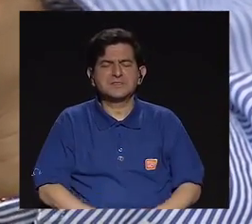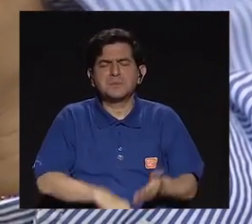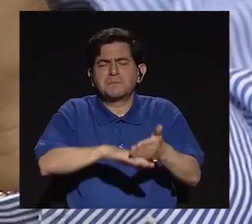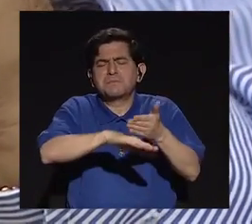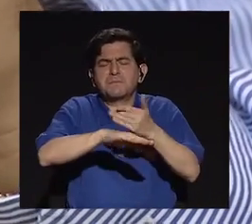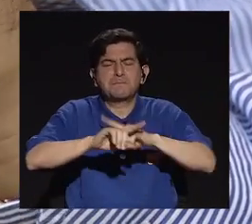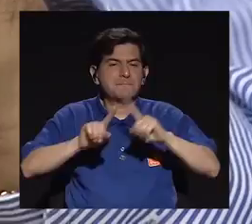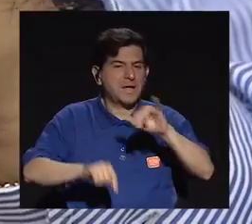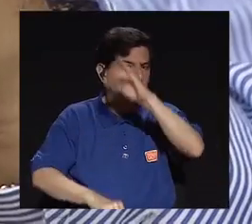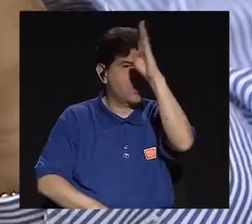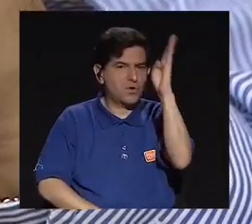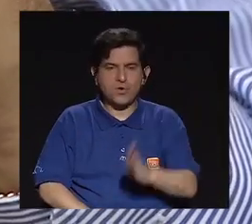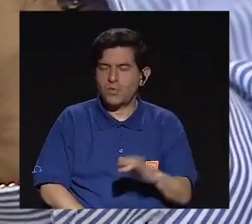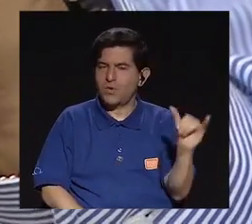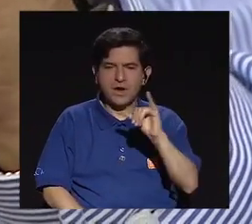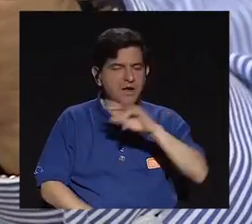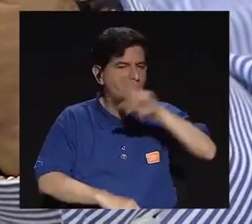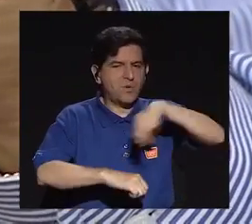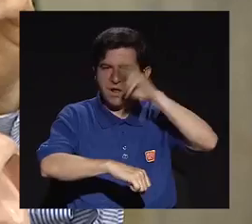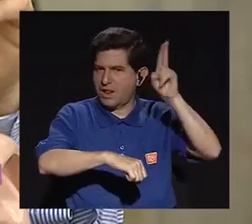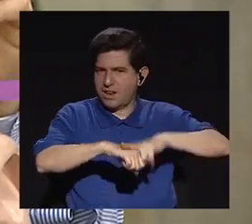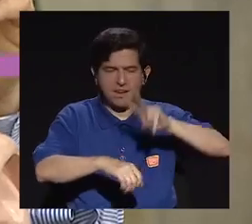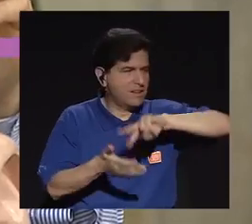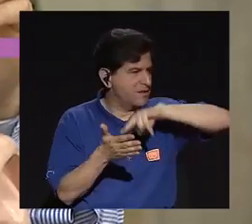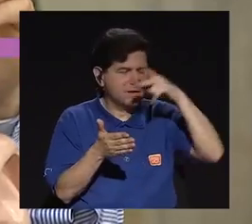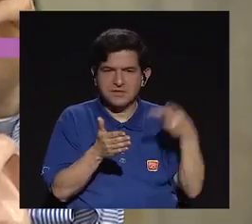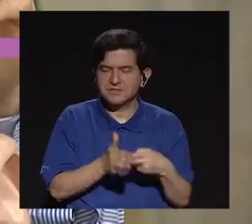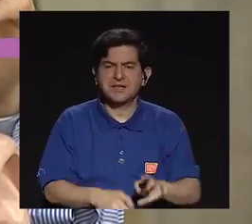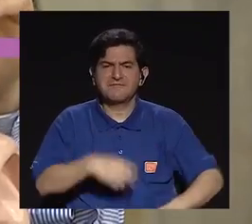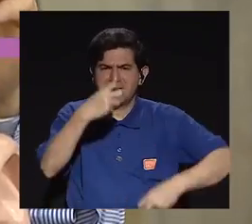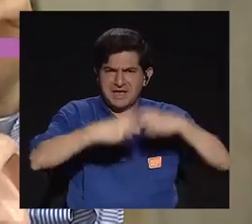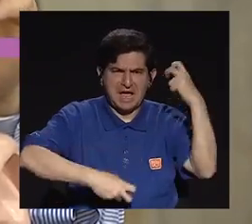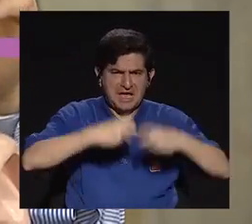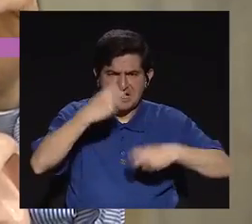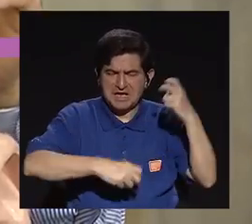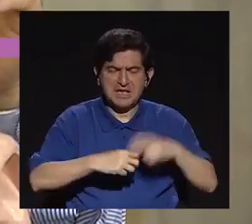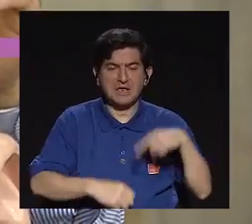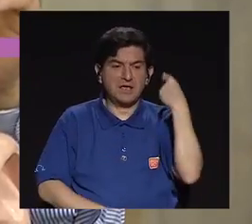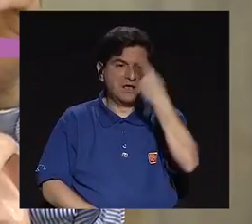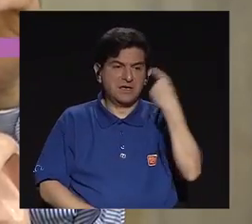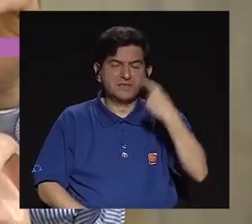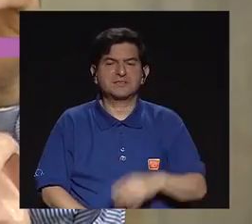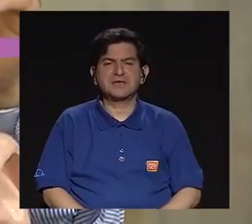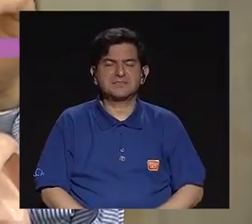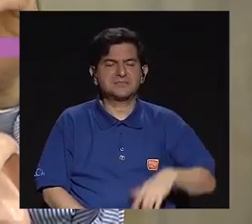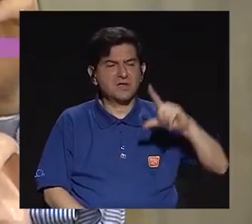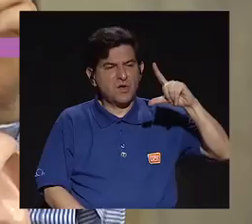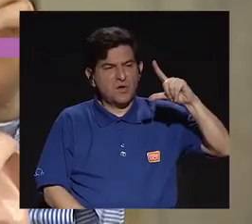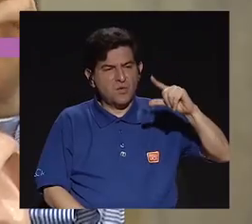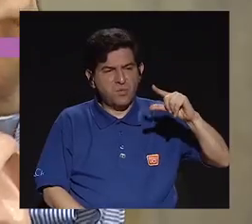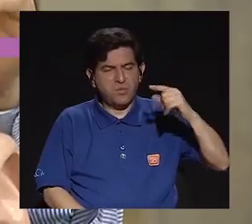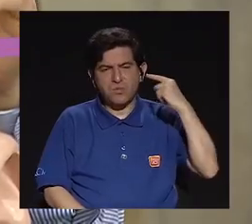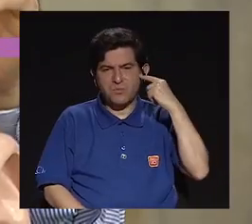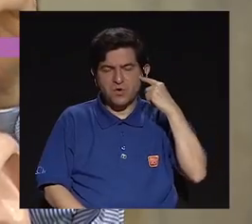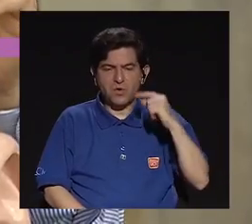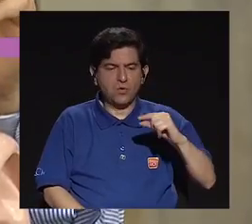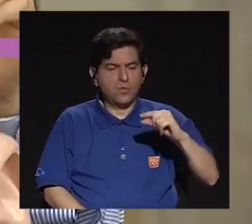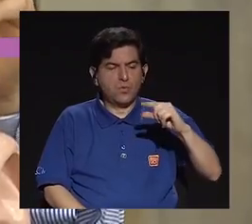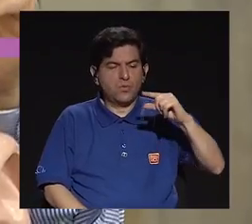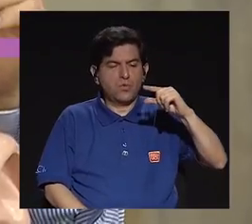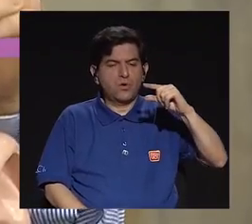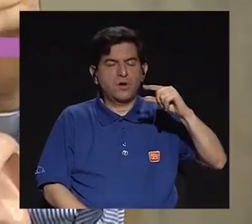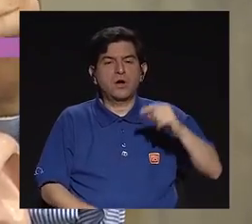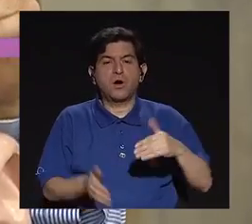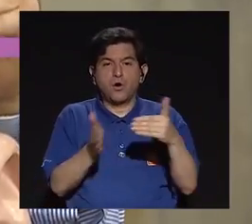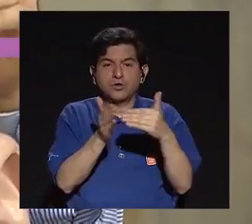normal. ¿Qué quiere decir eso? Que cada crisis de vértigo va a ir, pierde audición, recupera un poquito. La siguiente crisis pierde más, recupera otro